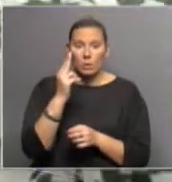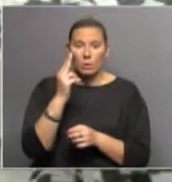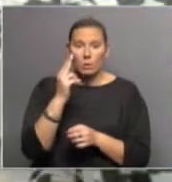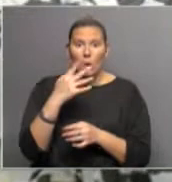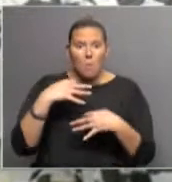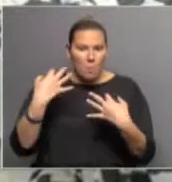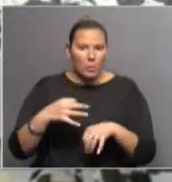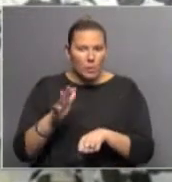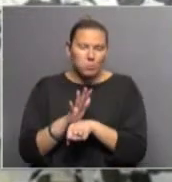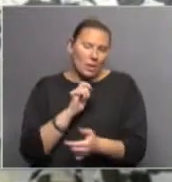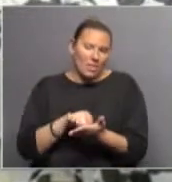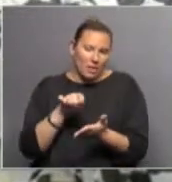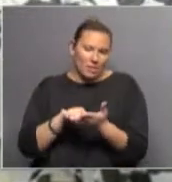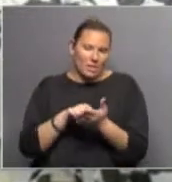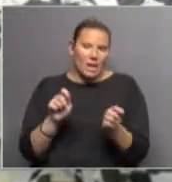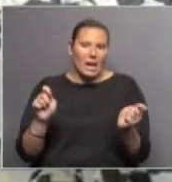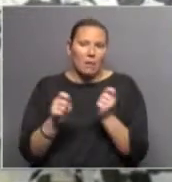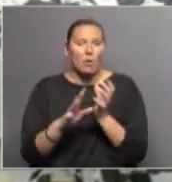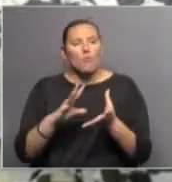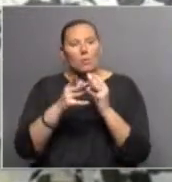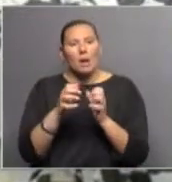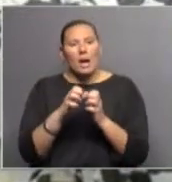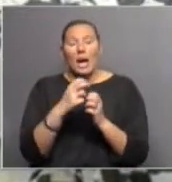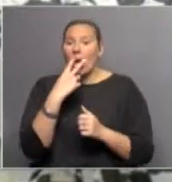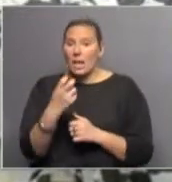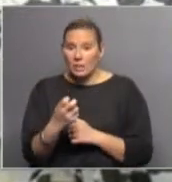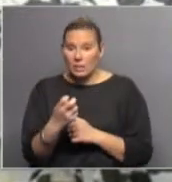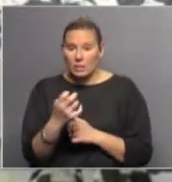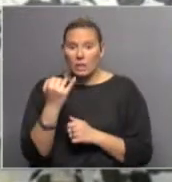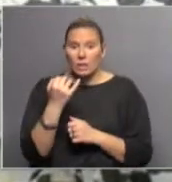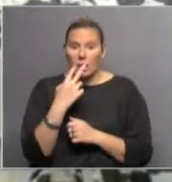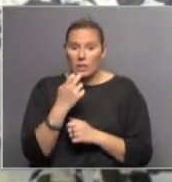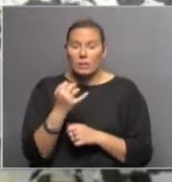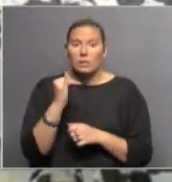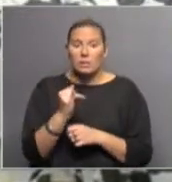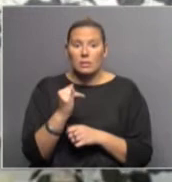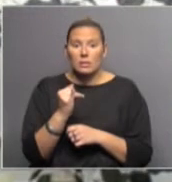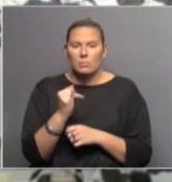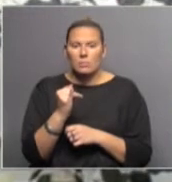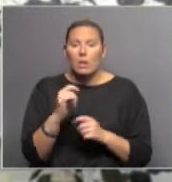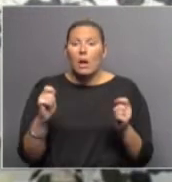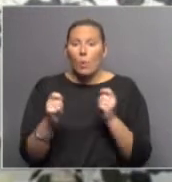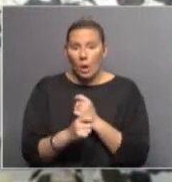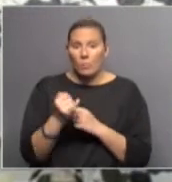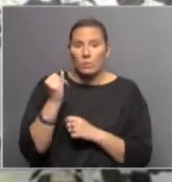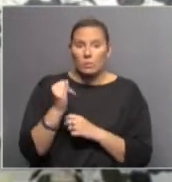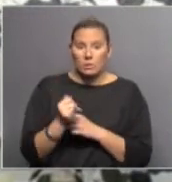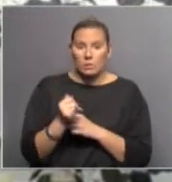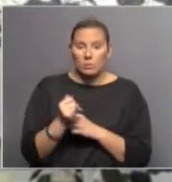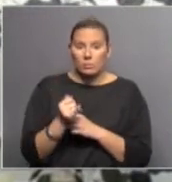bien los deberes en lo que es la transformación de la matriz eléctrica. Hemos logrado realmente un cambio